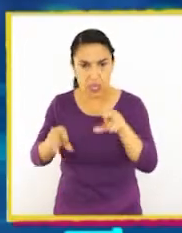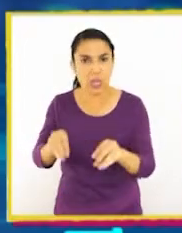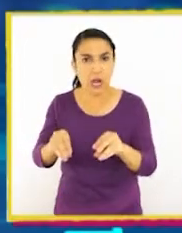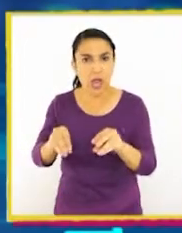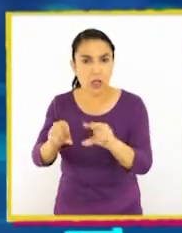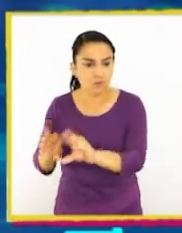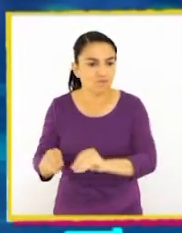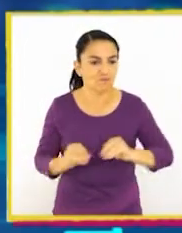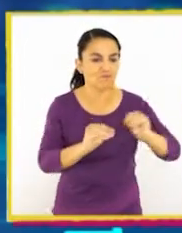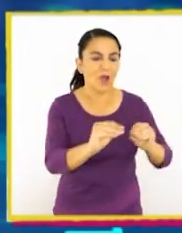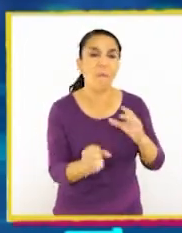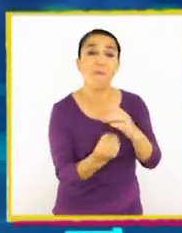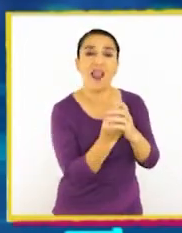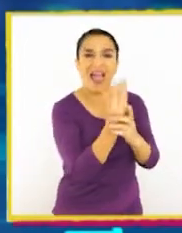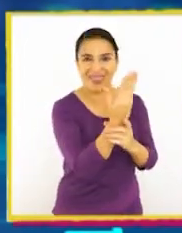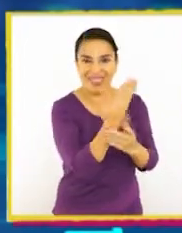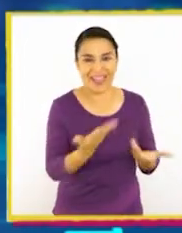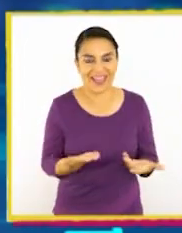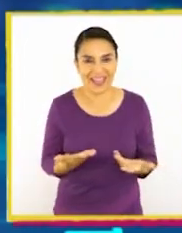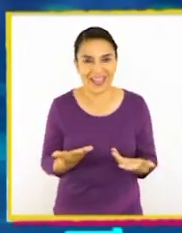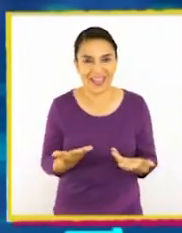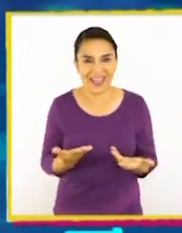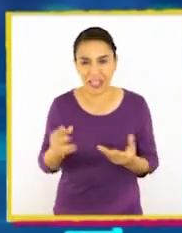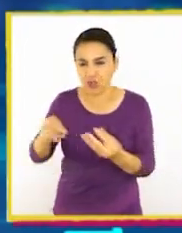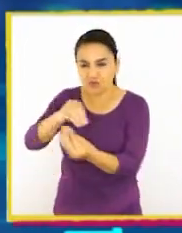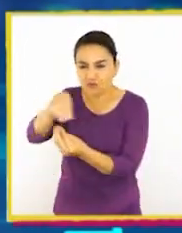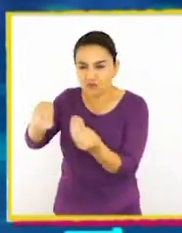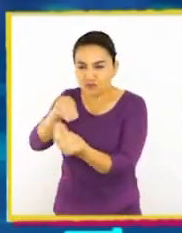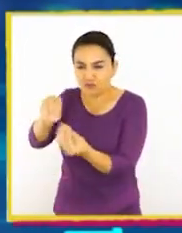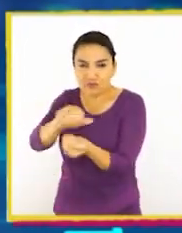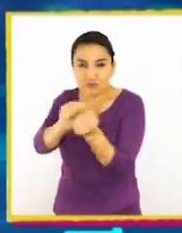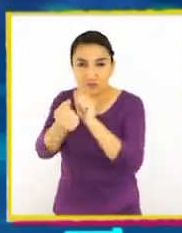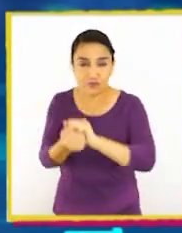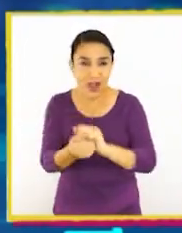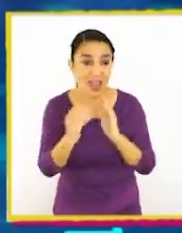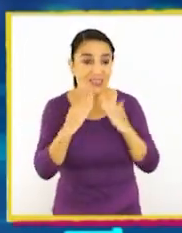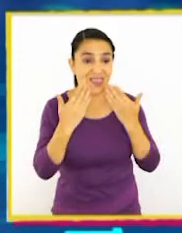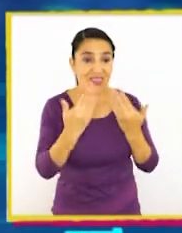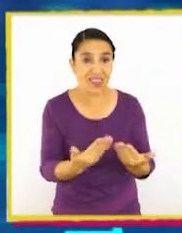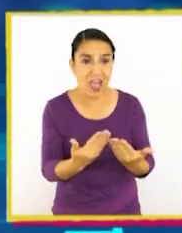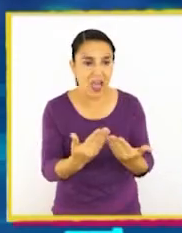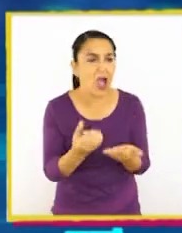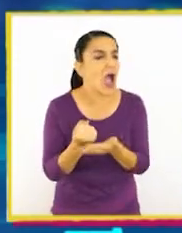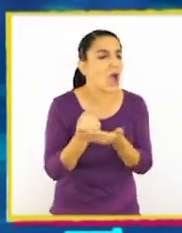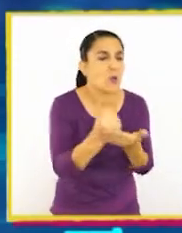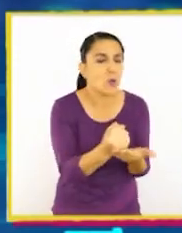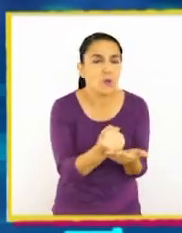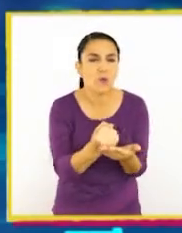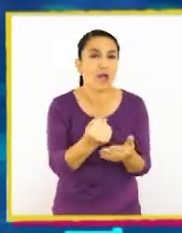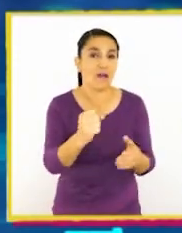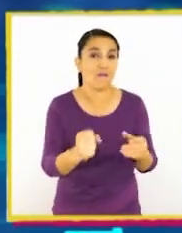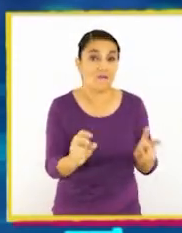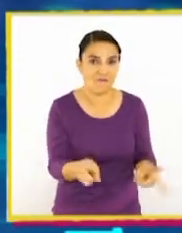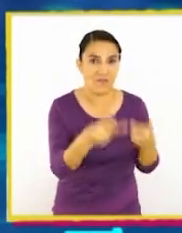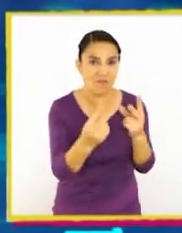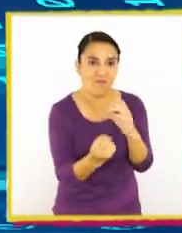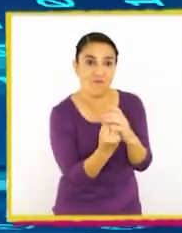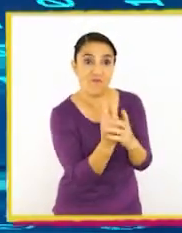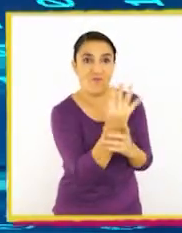luego nos servirá para nuestras plantas. Esta materia descompuesta le entrega nutrientes a los seres vivos para que crezcan